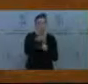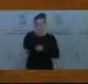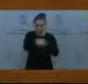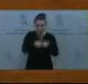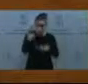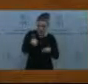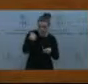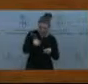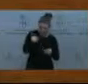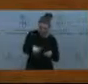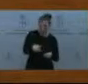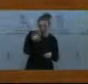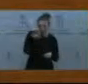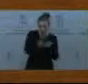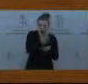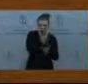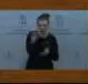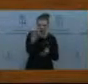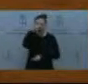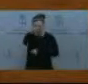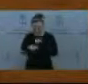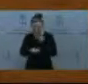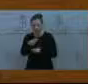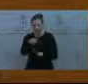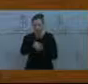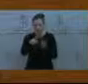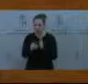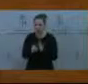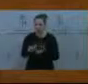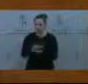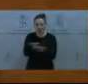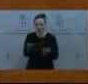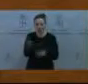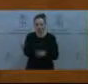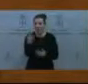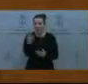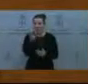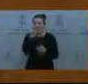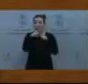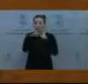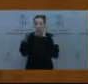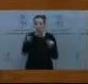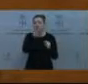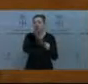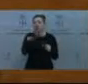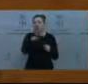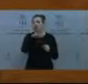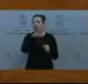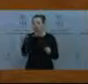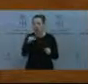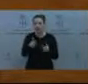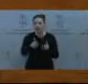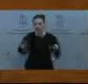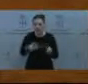y ofrecer soluciones para rejuvenecer Asturias. Y señorías, el tema de las